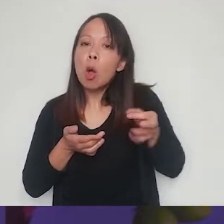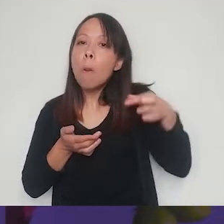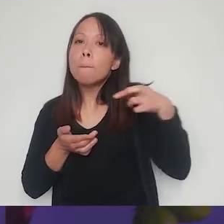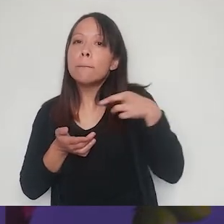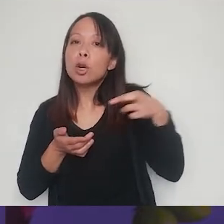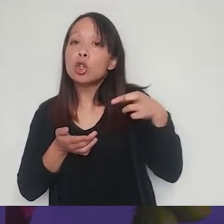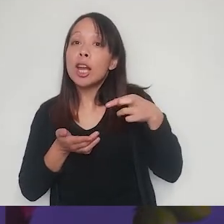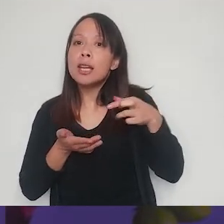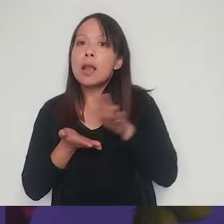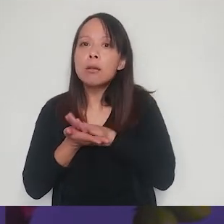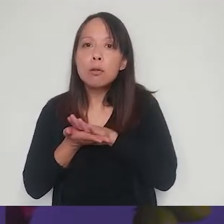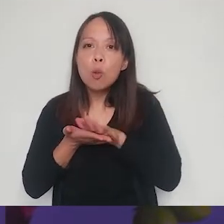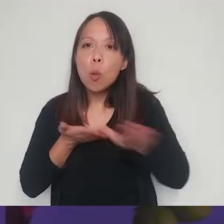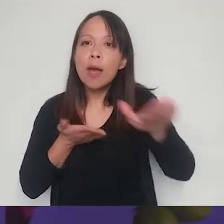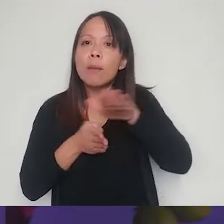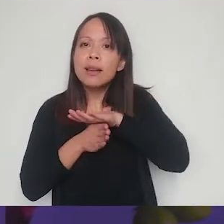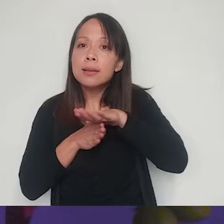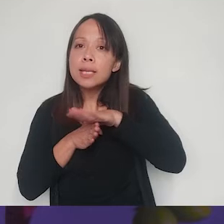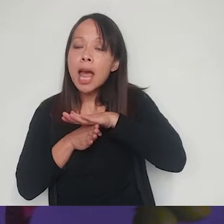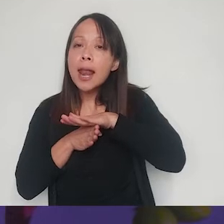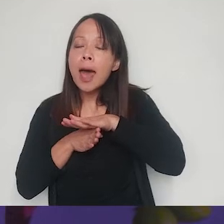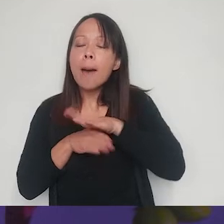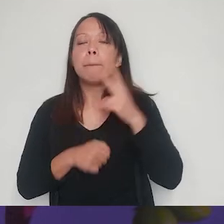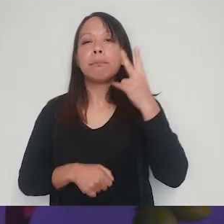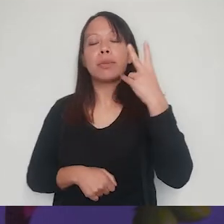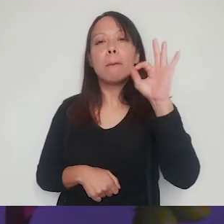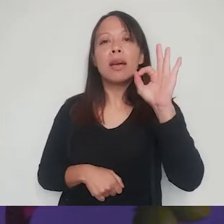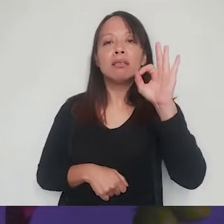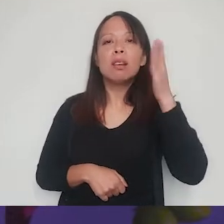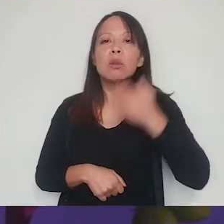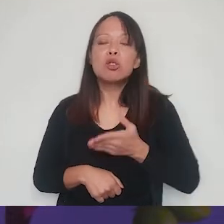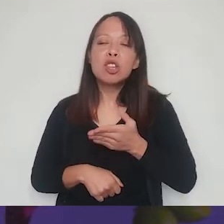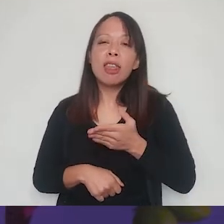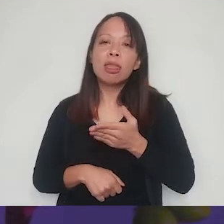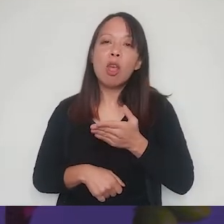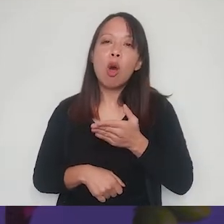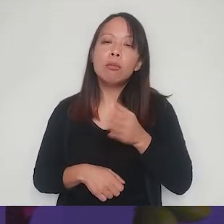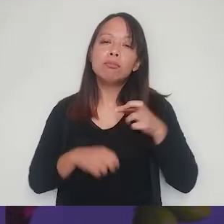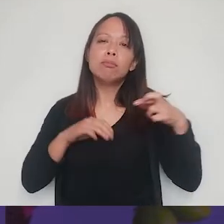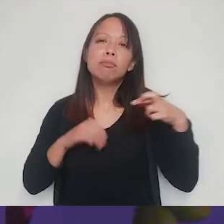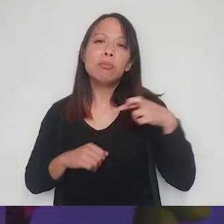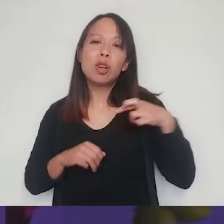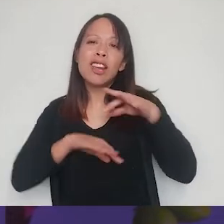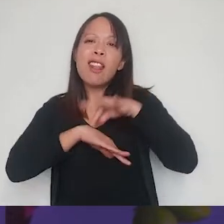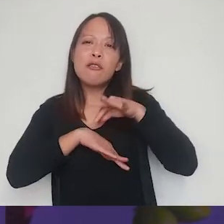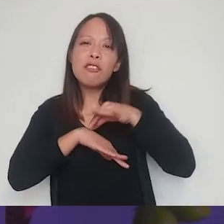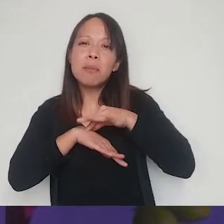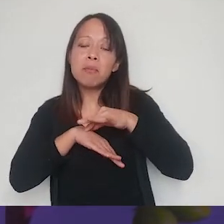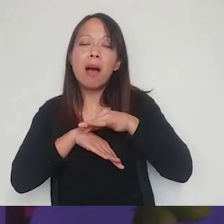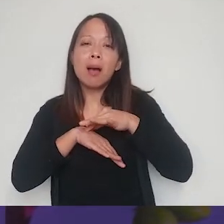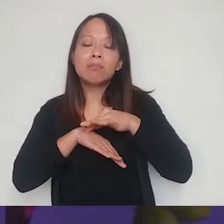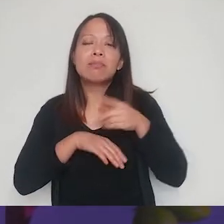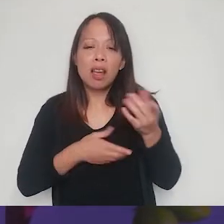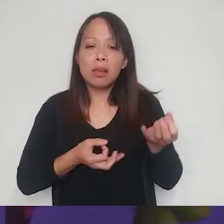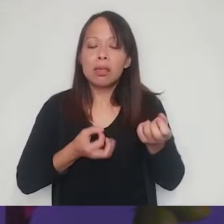sana y 20% de la proteína enferma, y los enfermos que son inyectados con esta droga, sobre todo si se hace